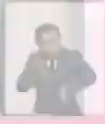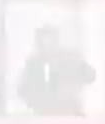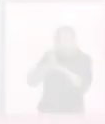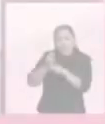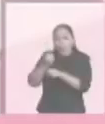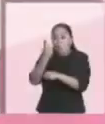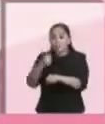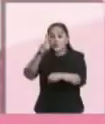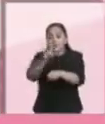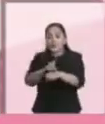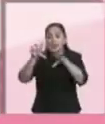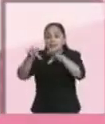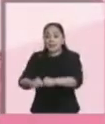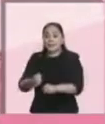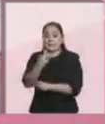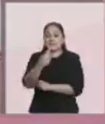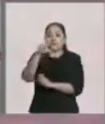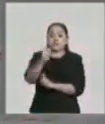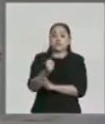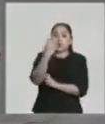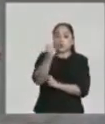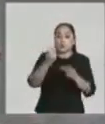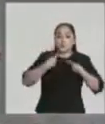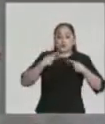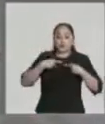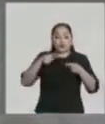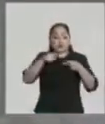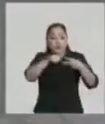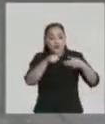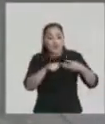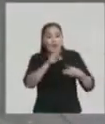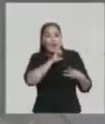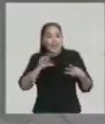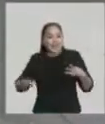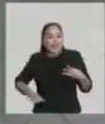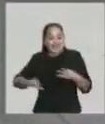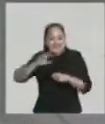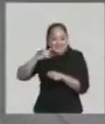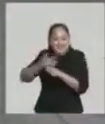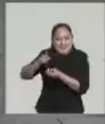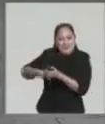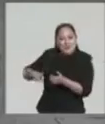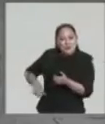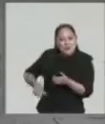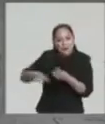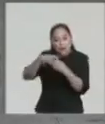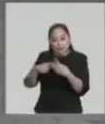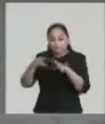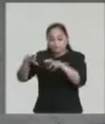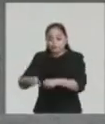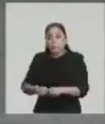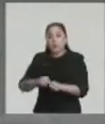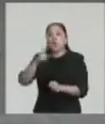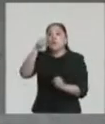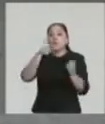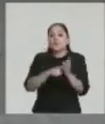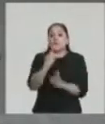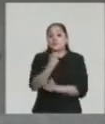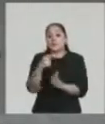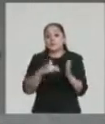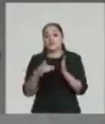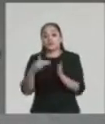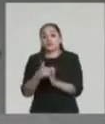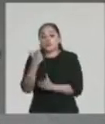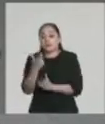así en el es Congreso. De ahí los candidatos volvieron a cargarse hacia López Obrador, sobre todo Ricardo Anaya, que le dijo que hay muchos